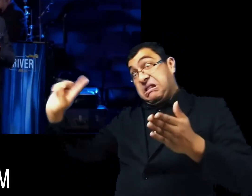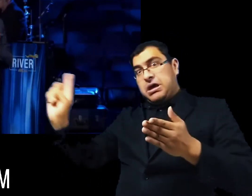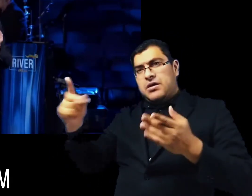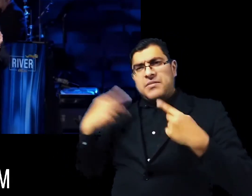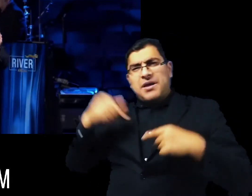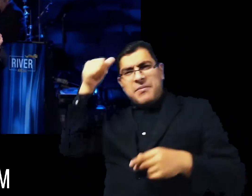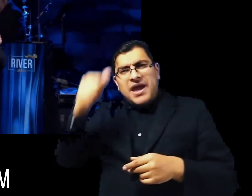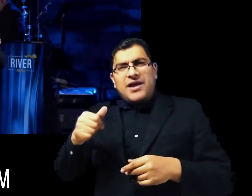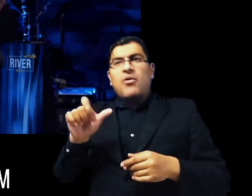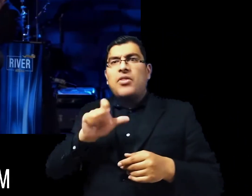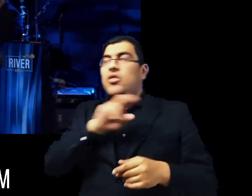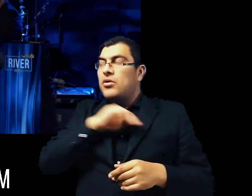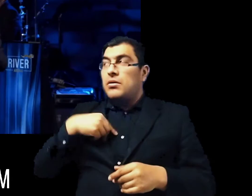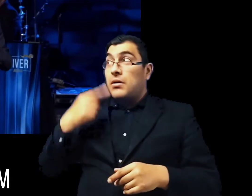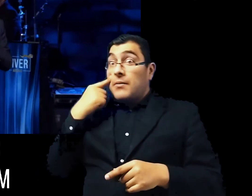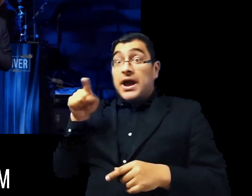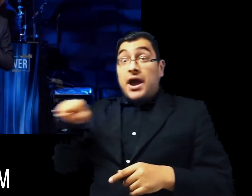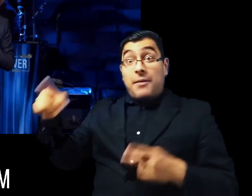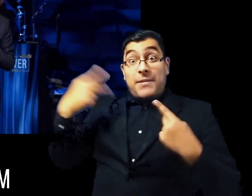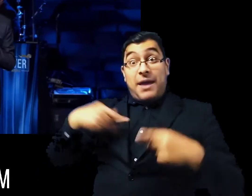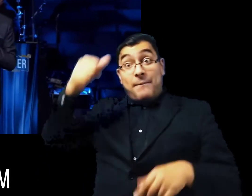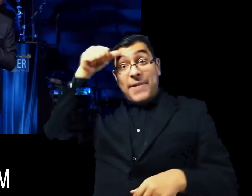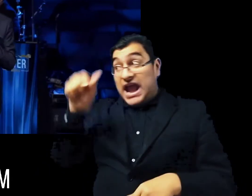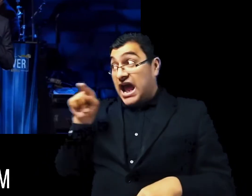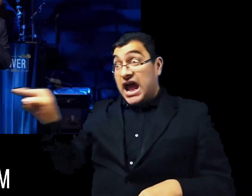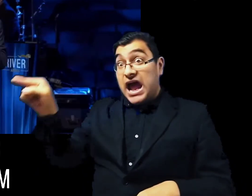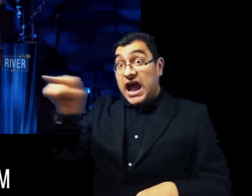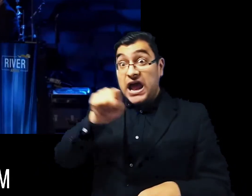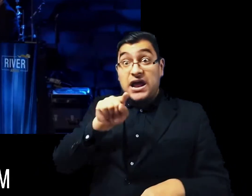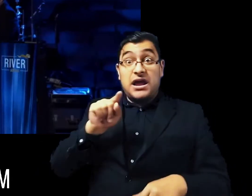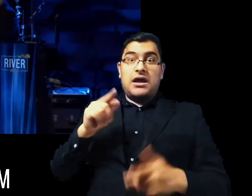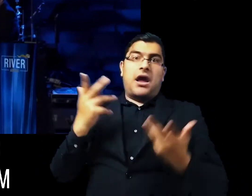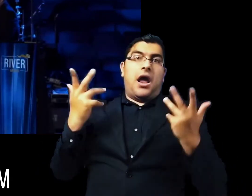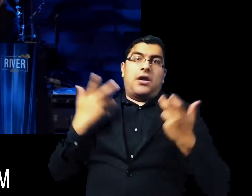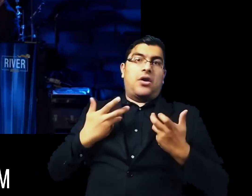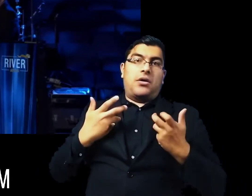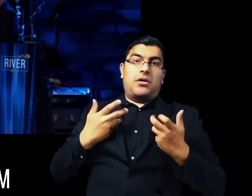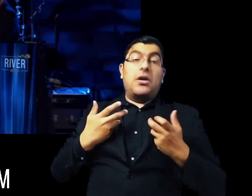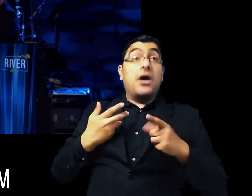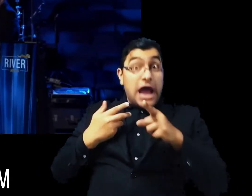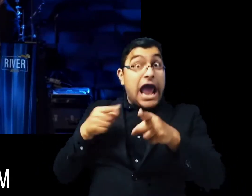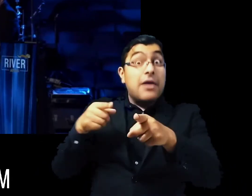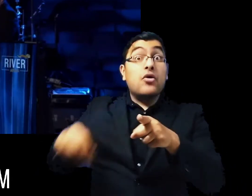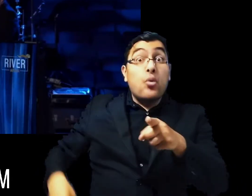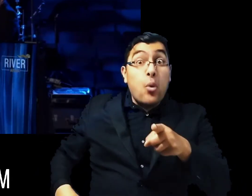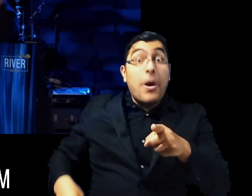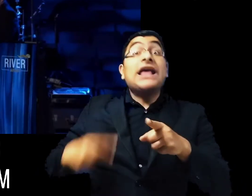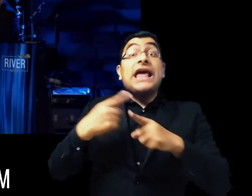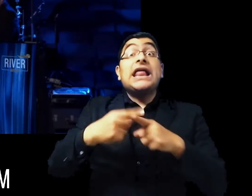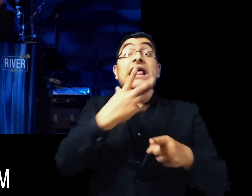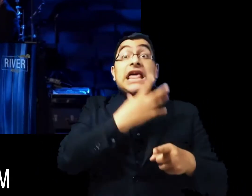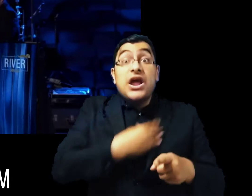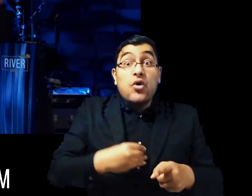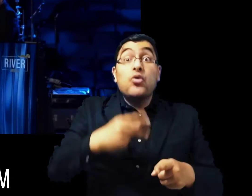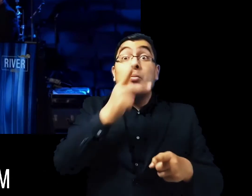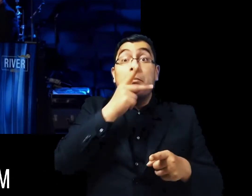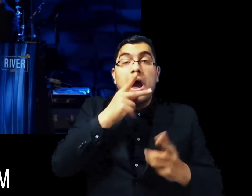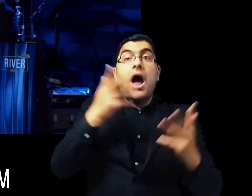Cuando le pones rostro al pecador, ya no es un pecador, es tu hijo, es tu padre.